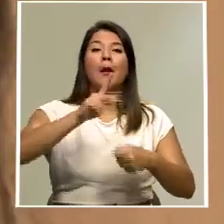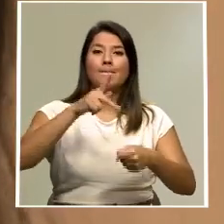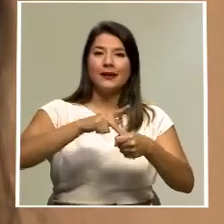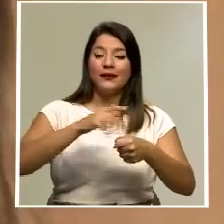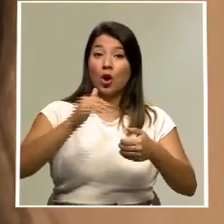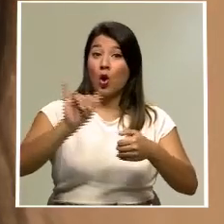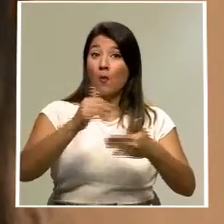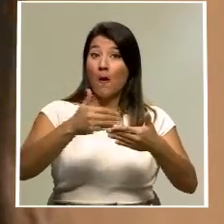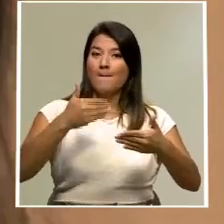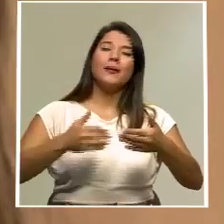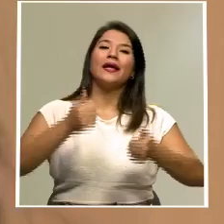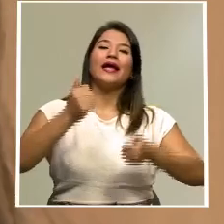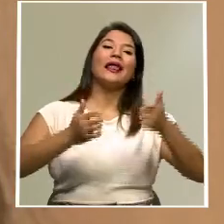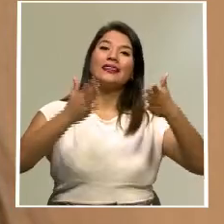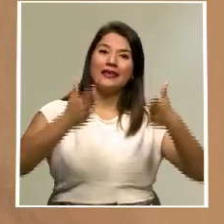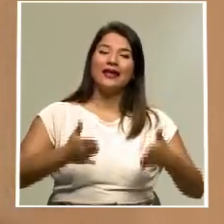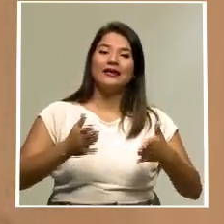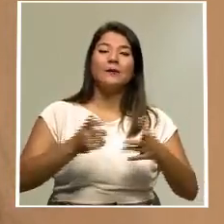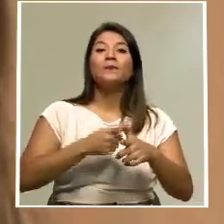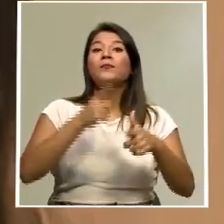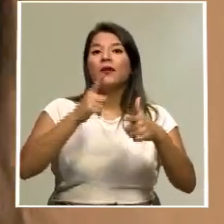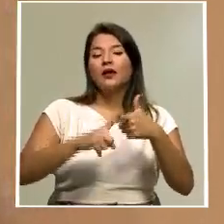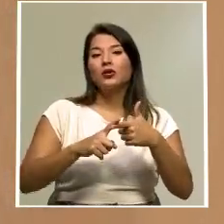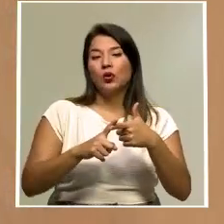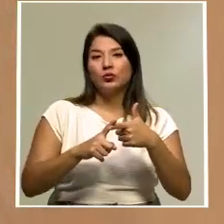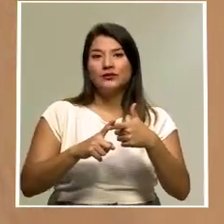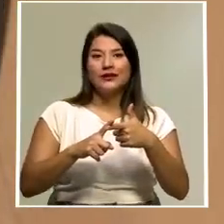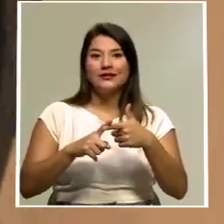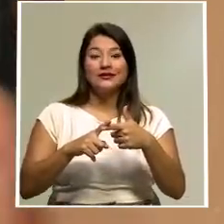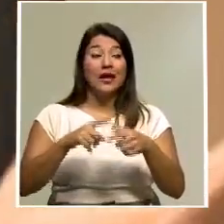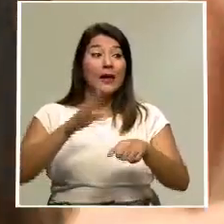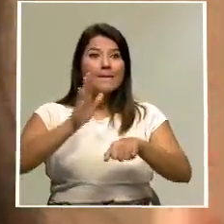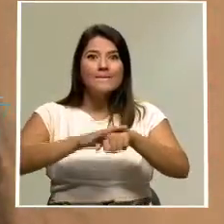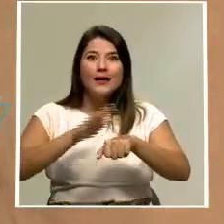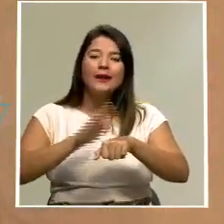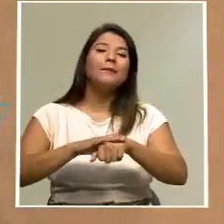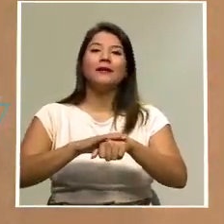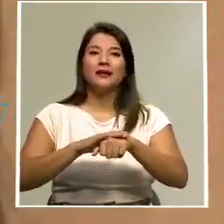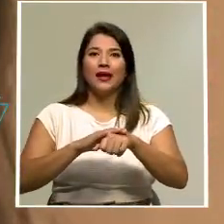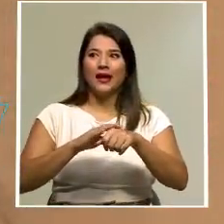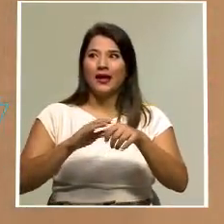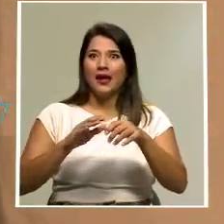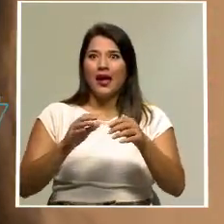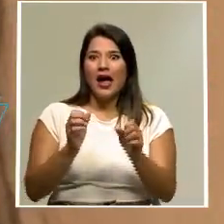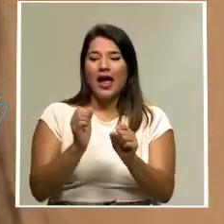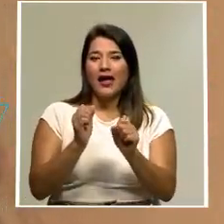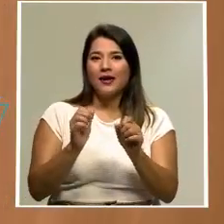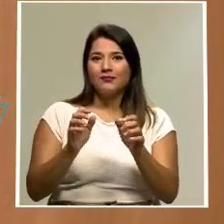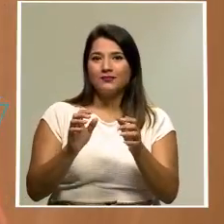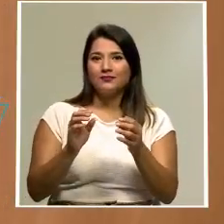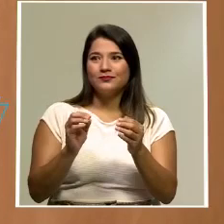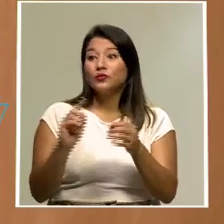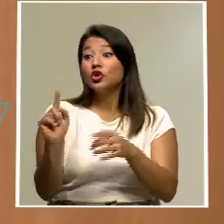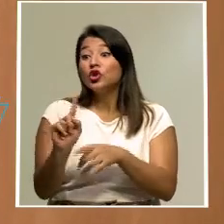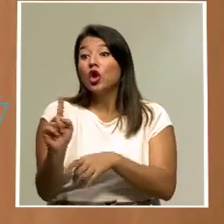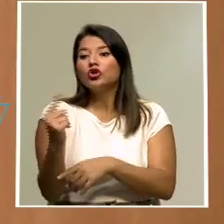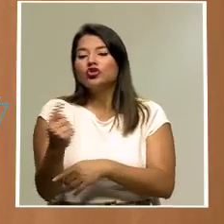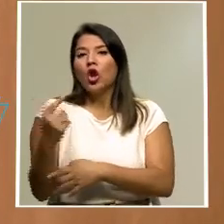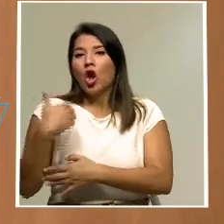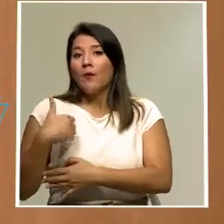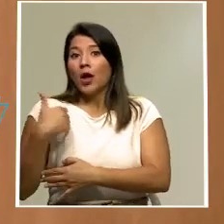hace disruptivo el escenario que suele ser mayoritariamente para los hombres, para empezar nosotras a